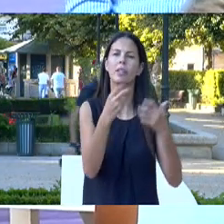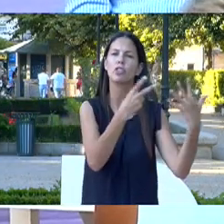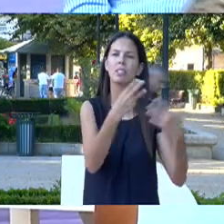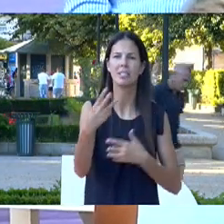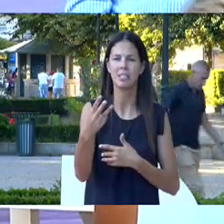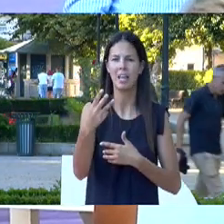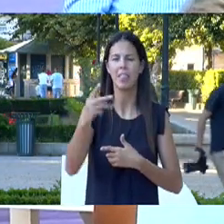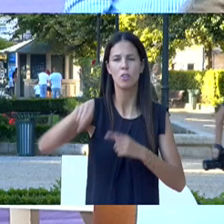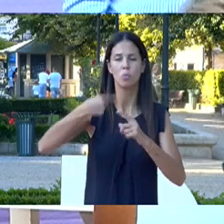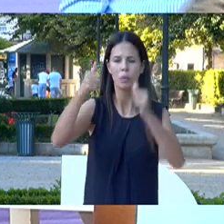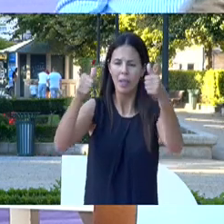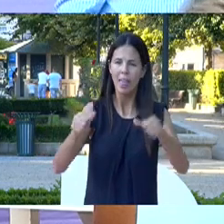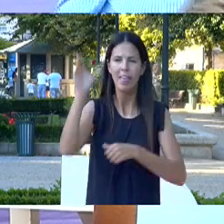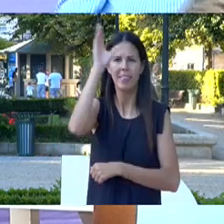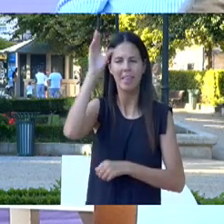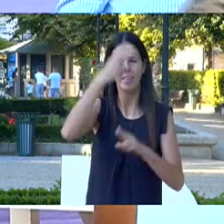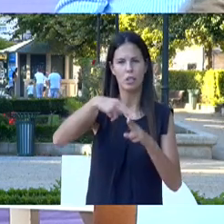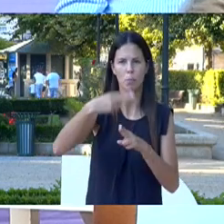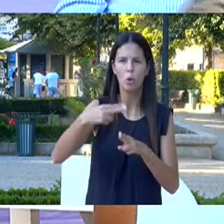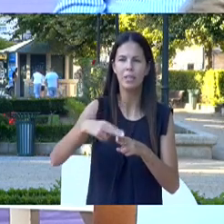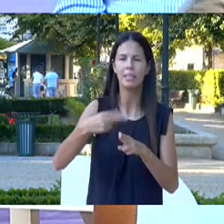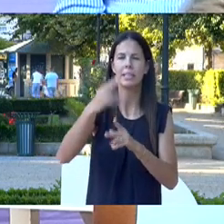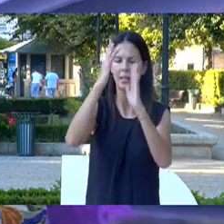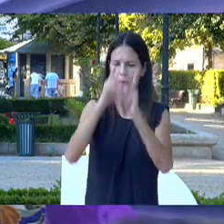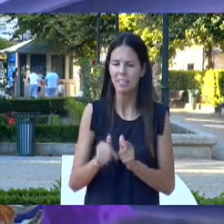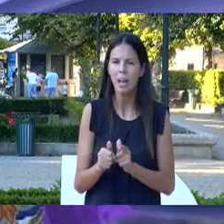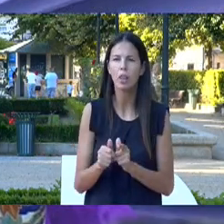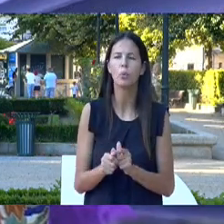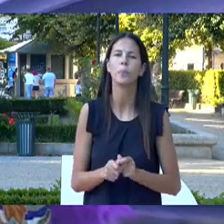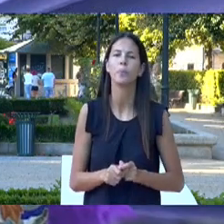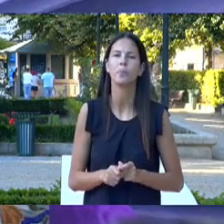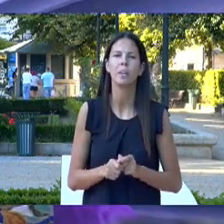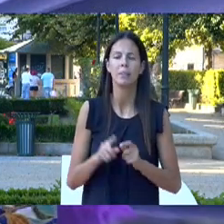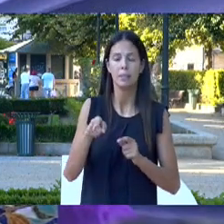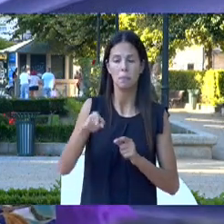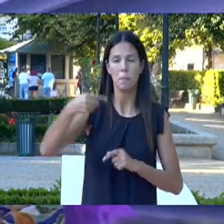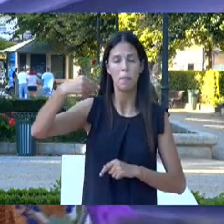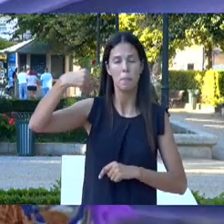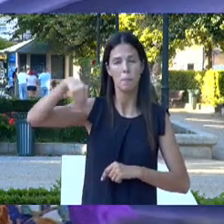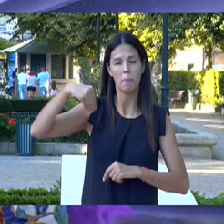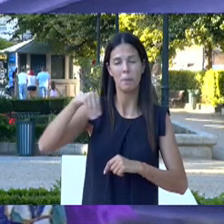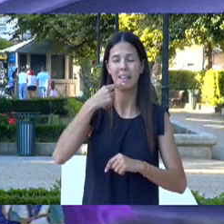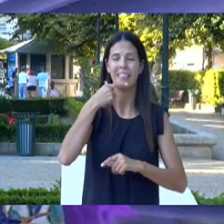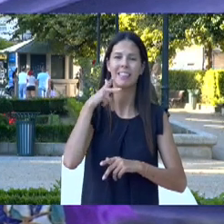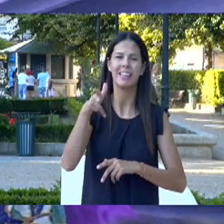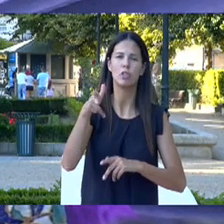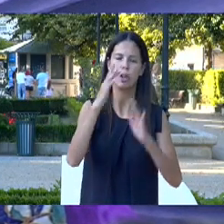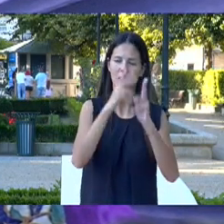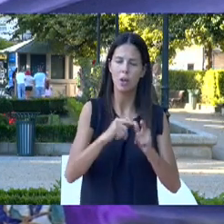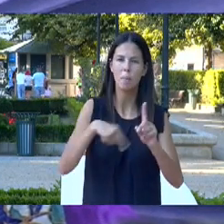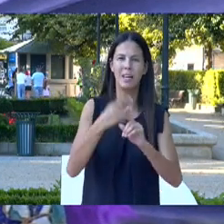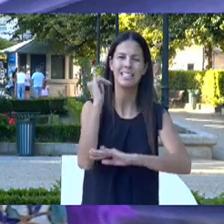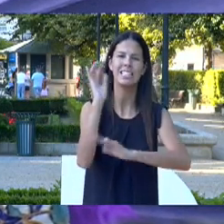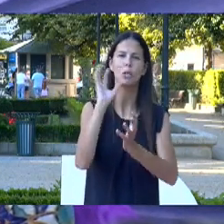1973, licenciouse en Ciencias Políticas e da Administración e ten un máster en Dereito das Administracións e